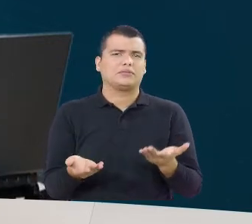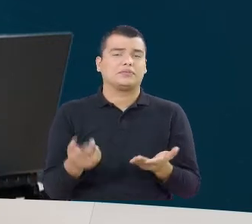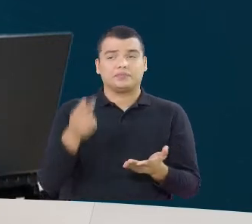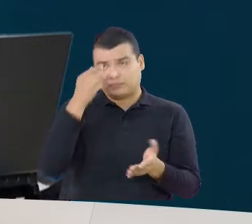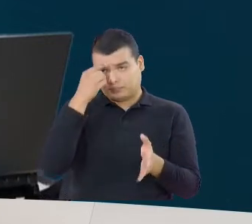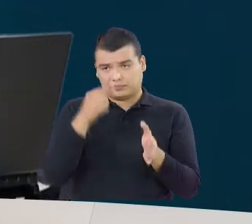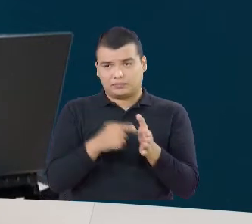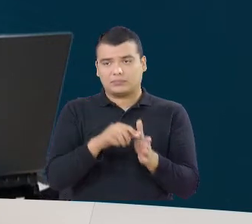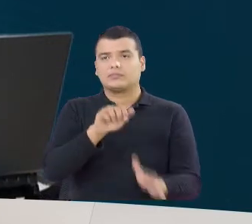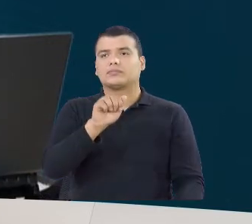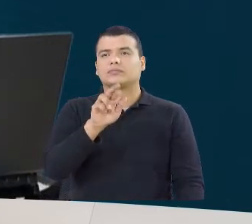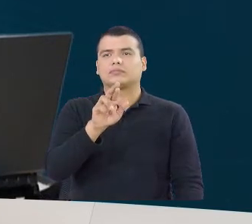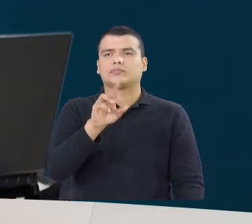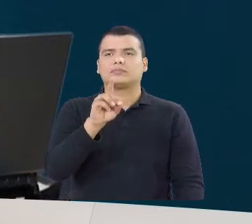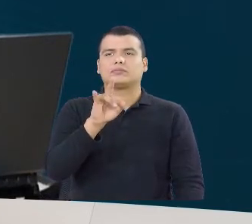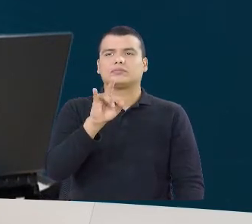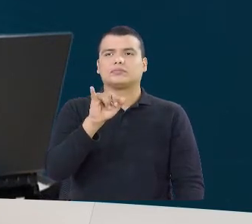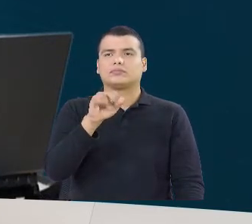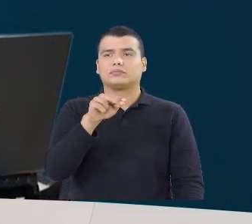plataforma